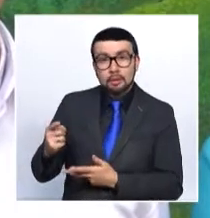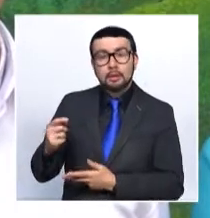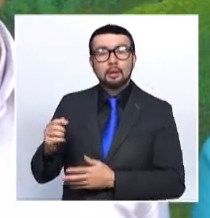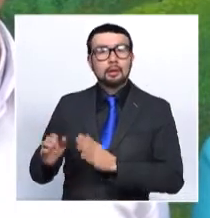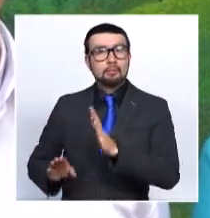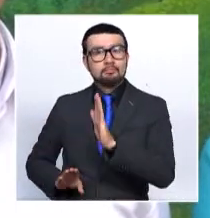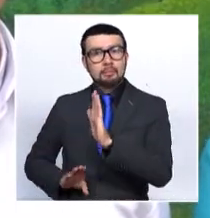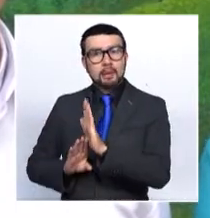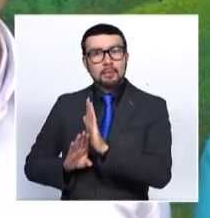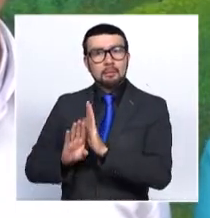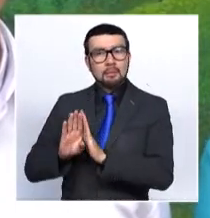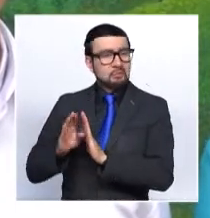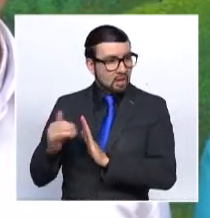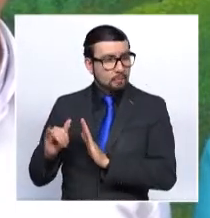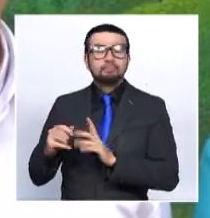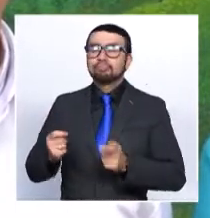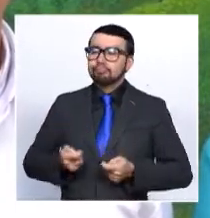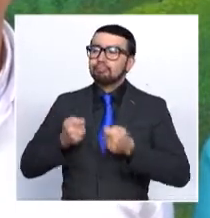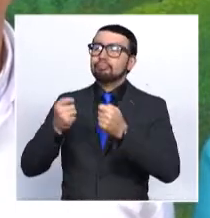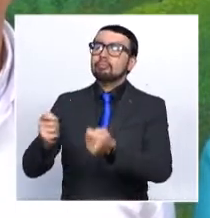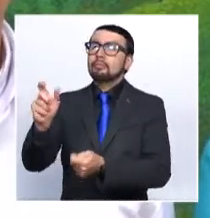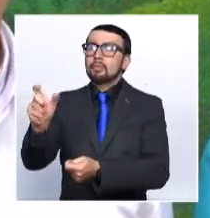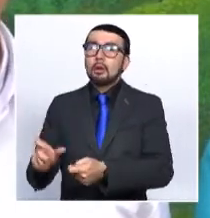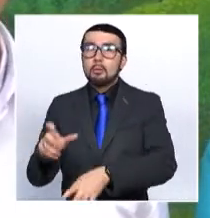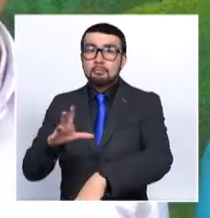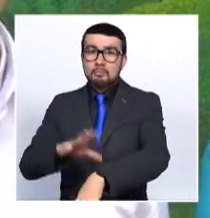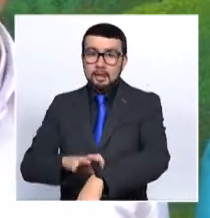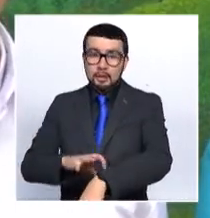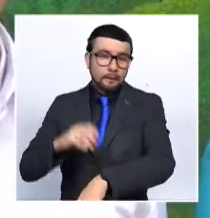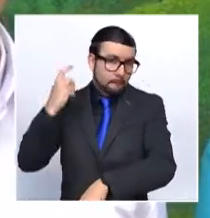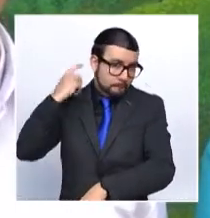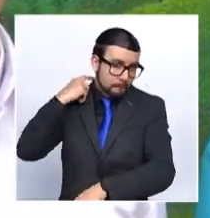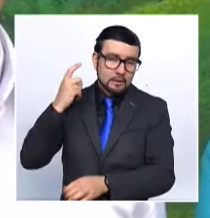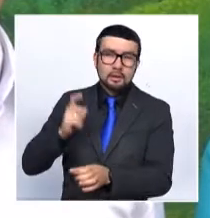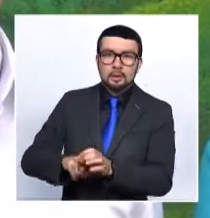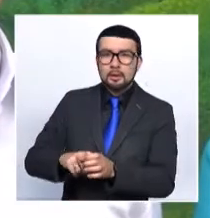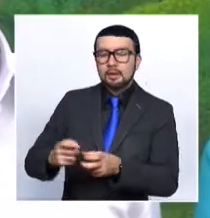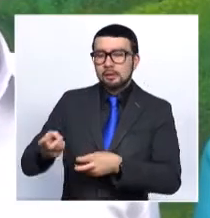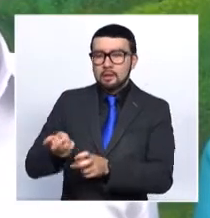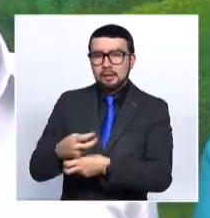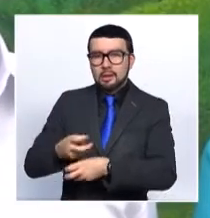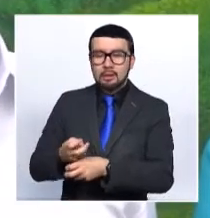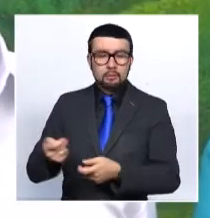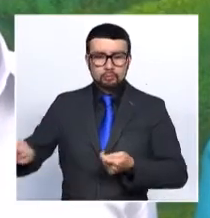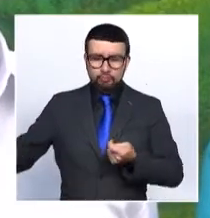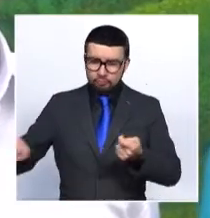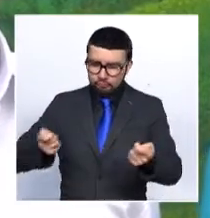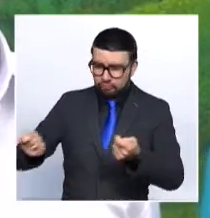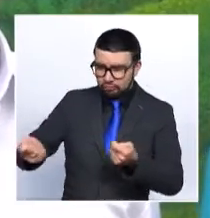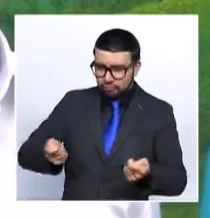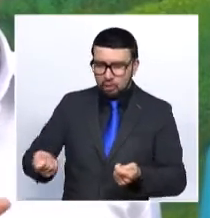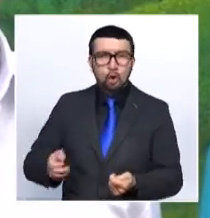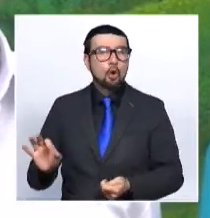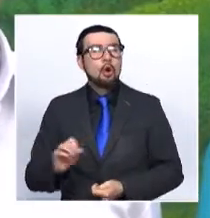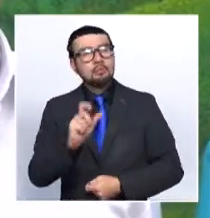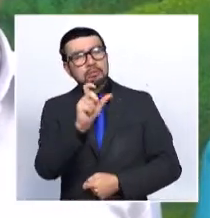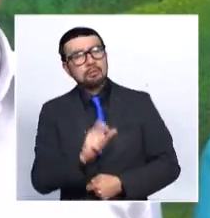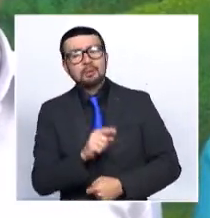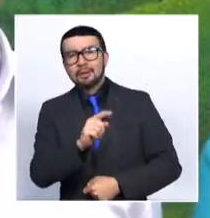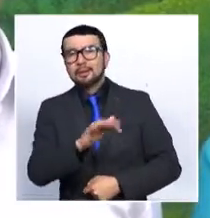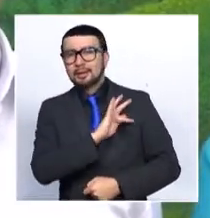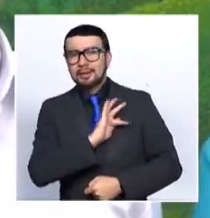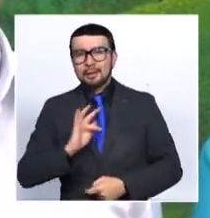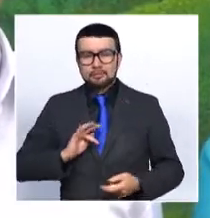paciente va al quiropráctico, el paciente va a la persona que está dedicada a la fisioterapia, a la